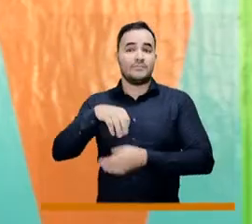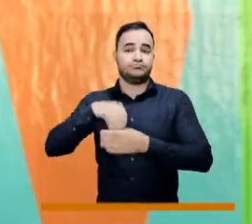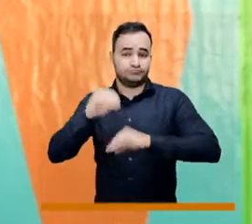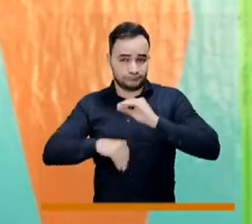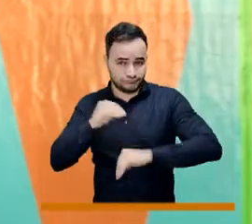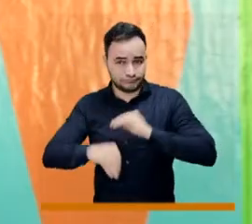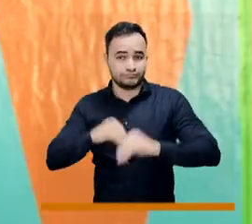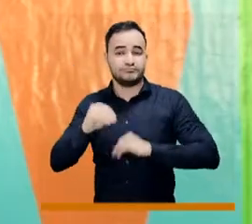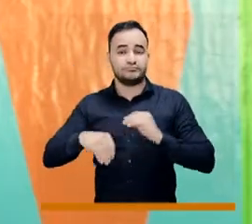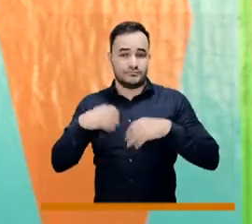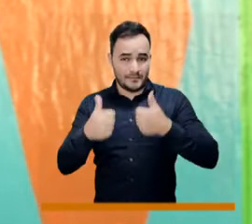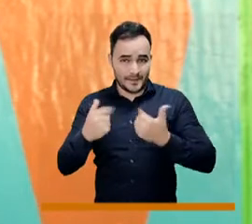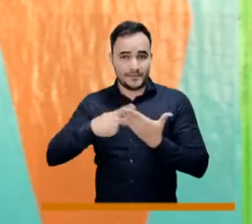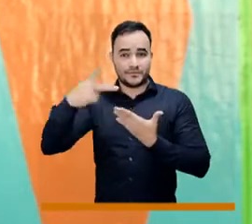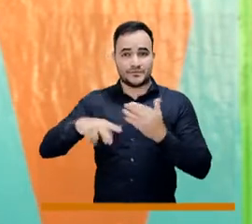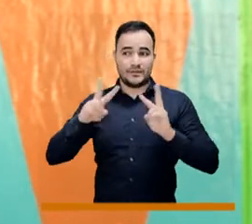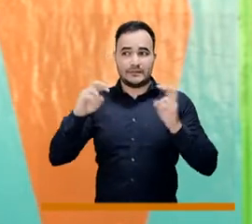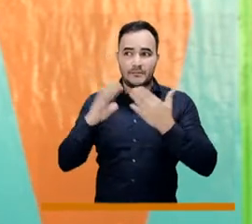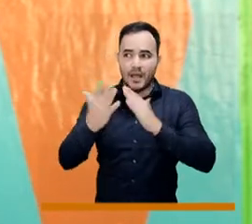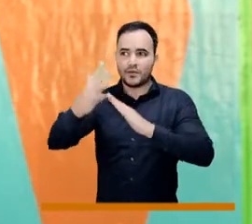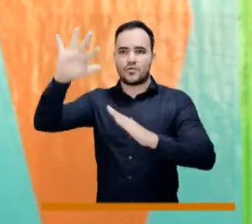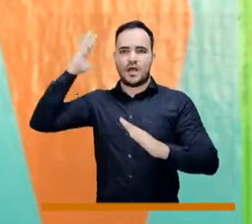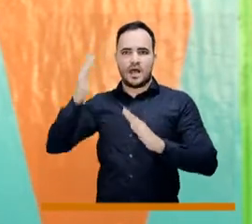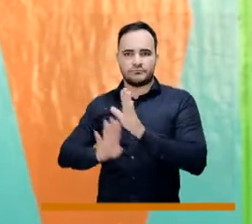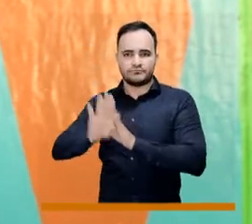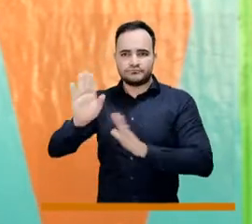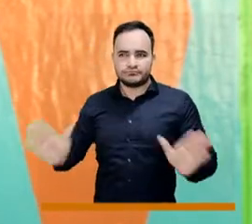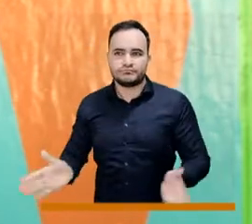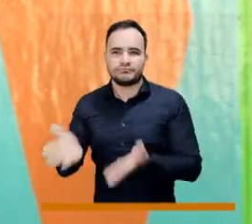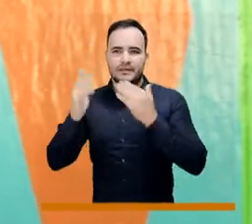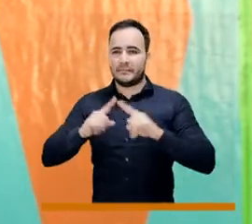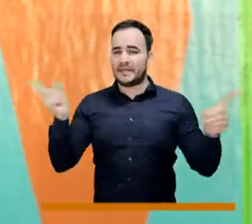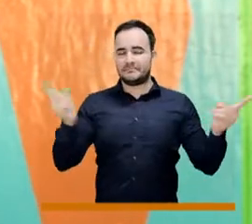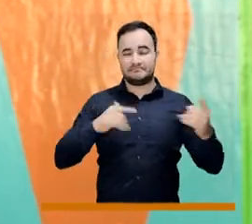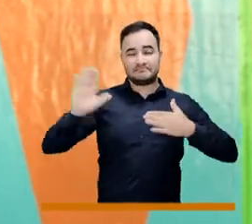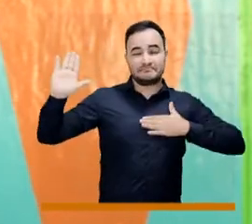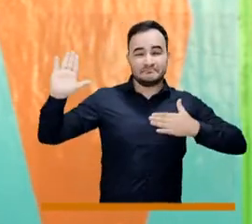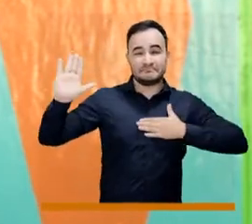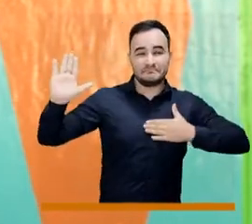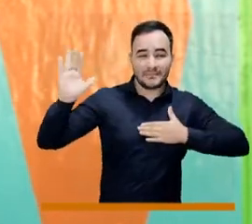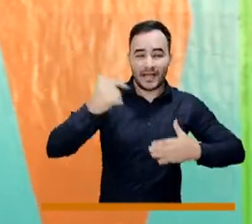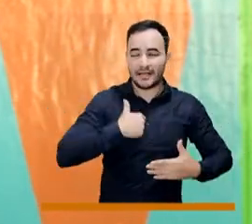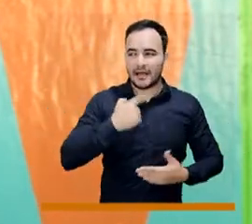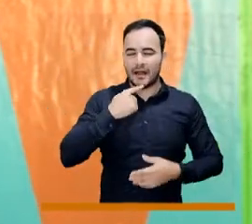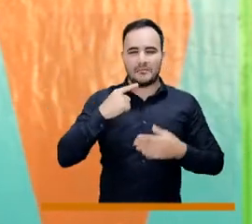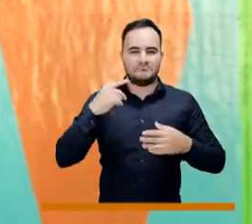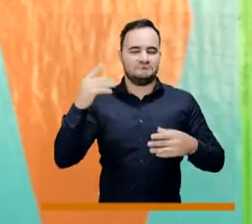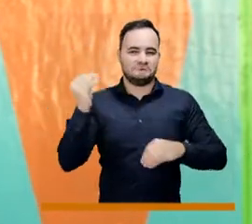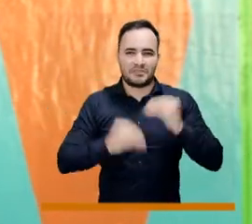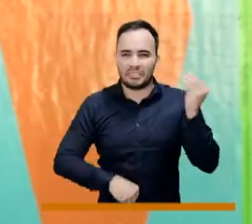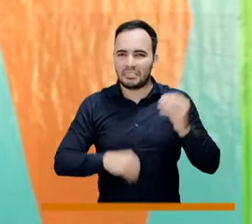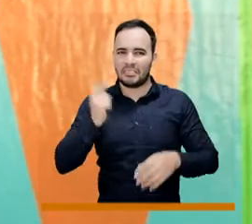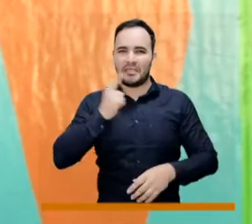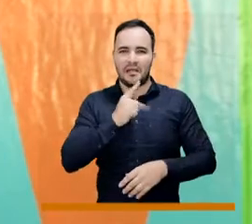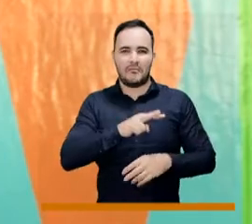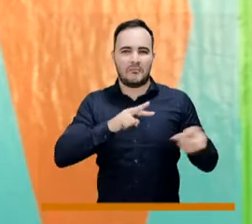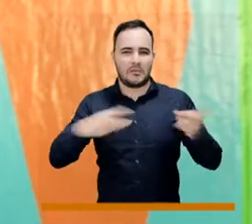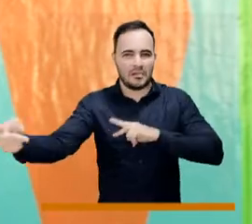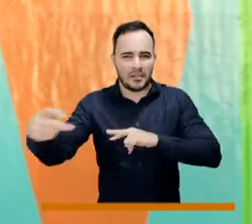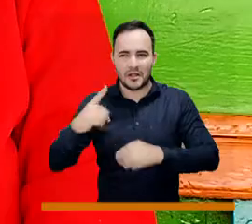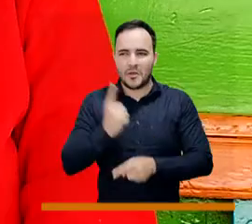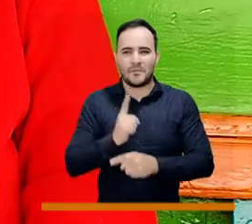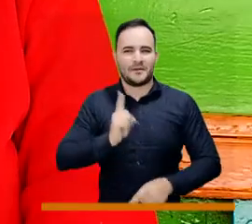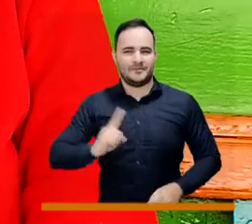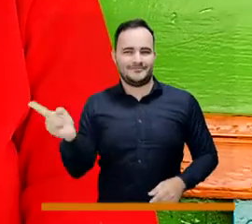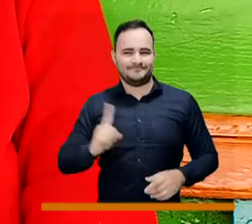pero resulta ser casi que irreal, como que las propuestas se quedan en el aire, pero no logran aterrizarse a la comunidad.